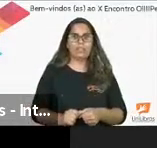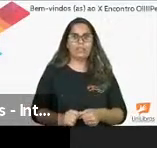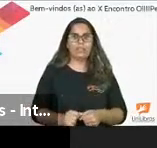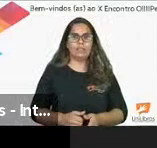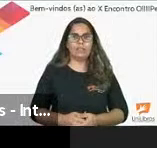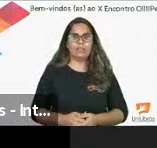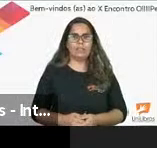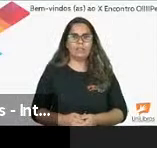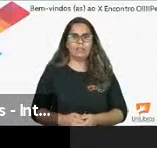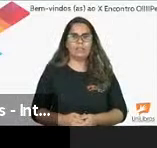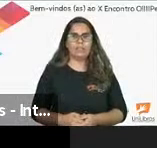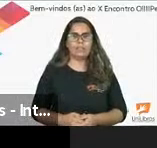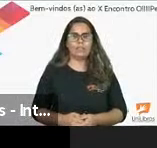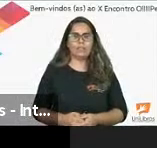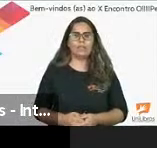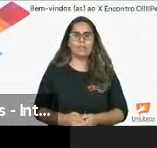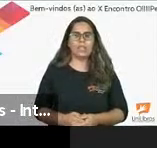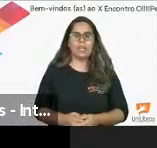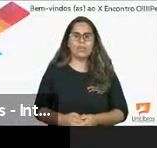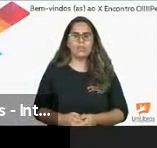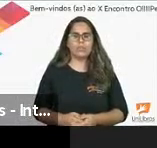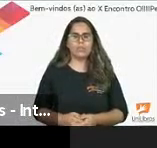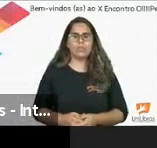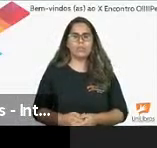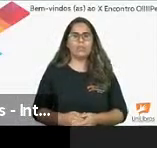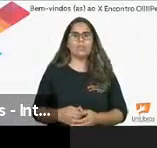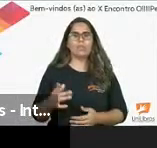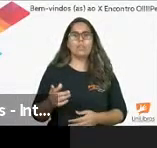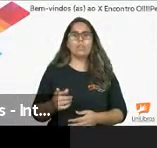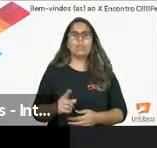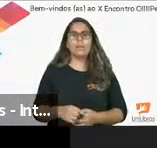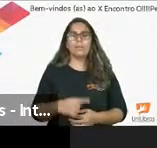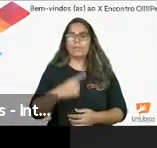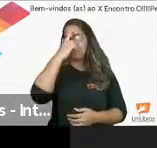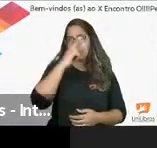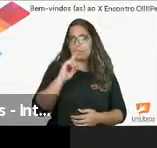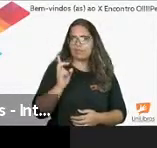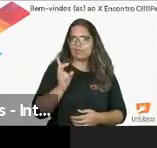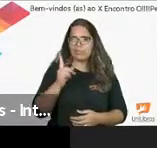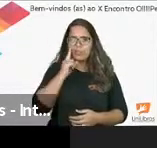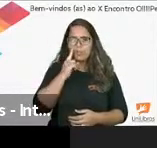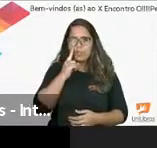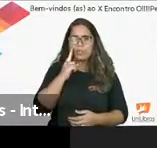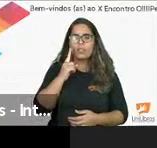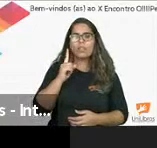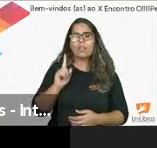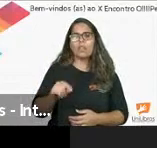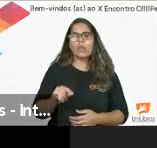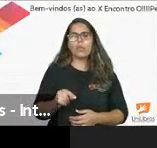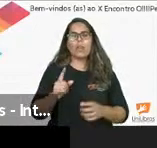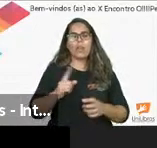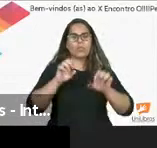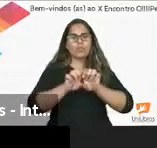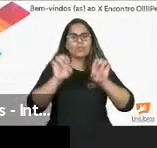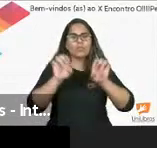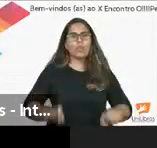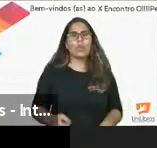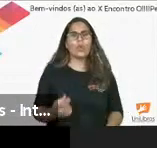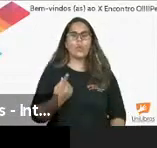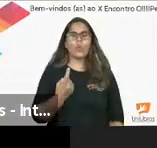Perdónenme que vuelva aquí. Estos gallos, estos dos personas, tienen rasgos estructurales únicos